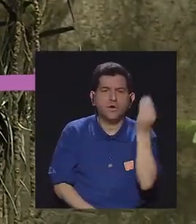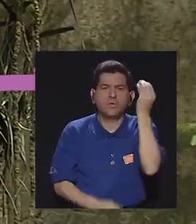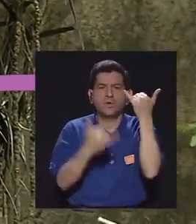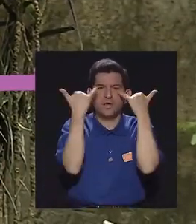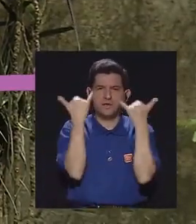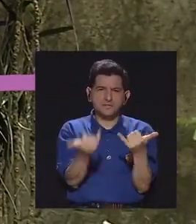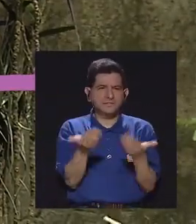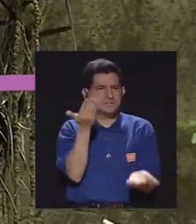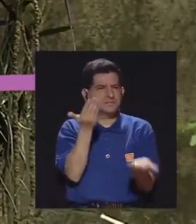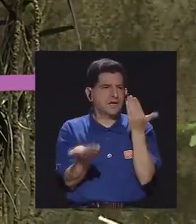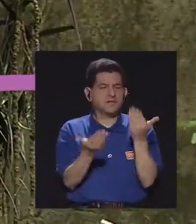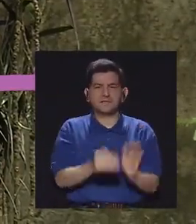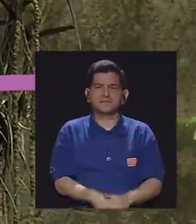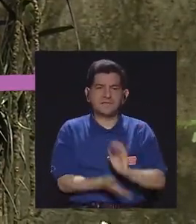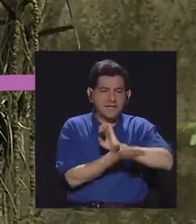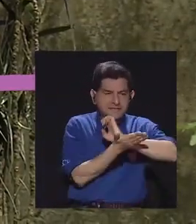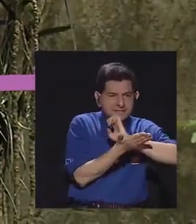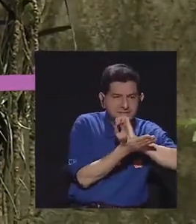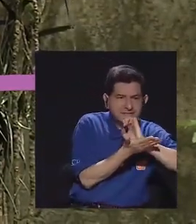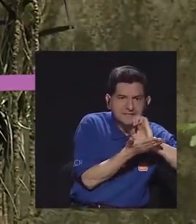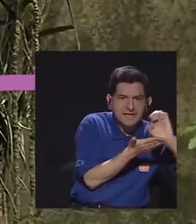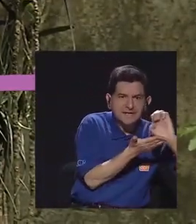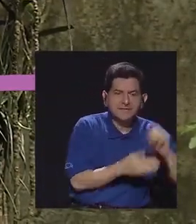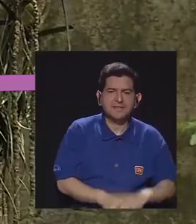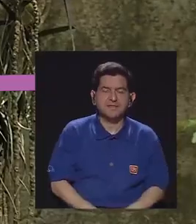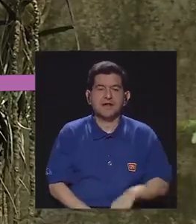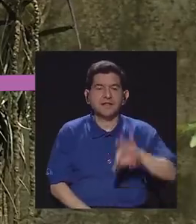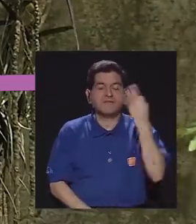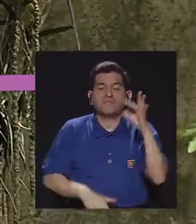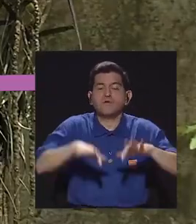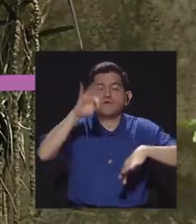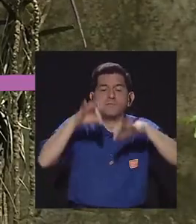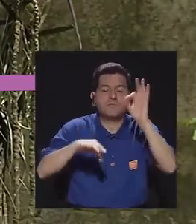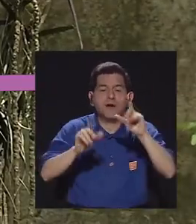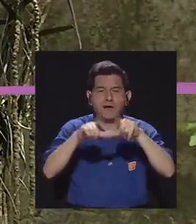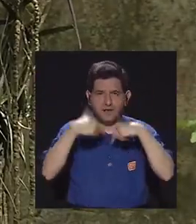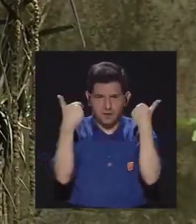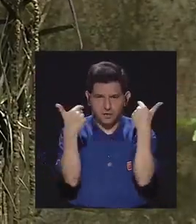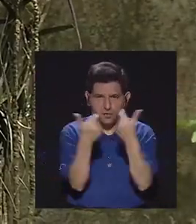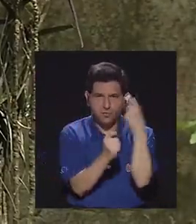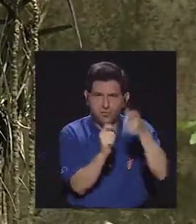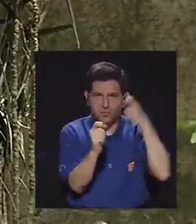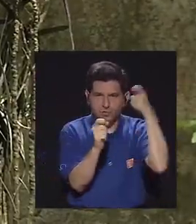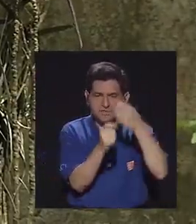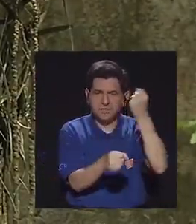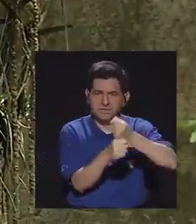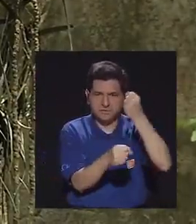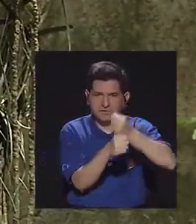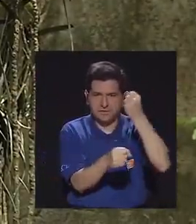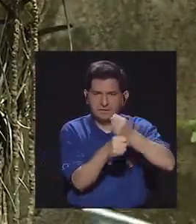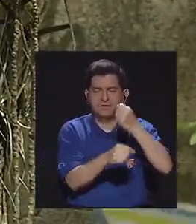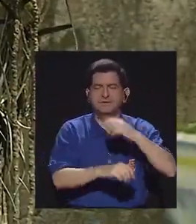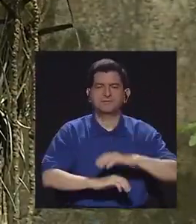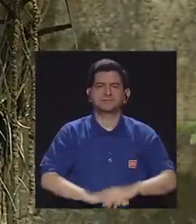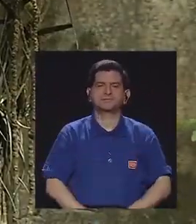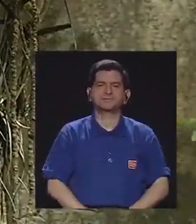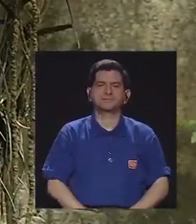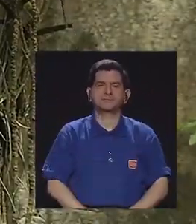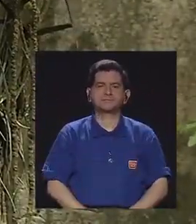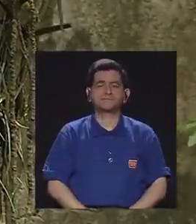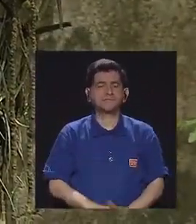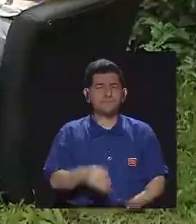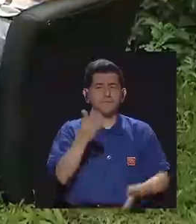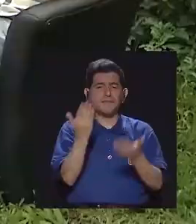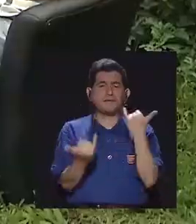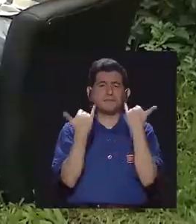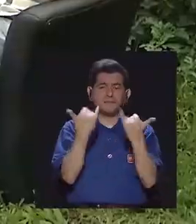chicos. Ya ahí iríamos a una prevención selectiva. Vamos a seleccionar un grupo específico para empezar a trabajar con ellos. Jacqueline, tal